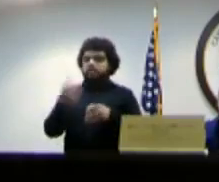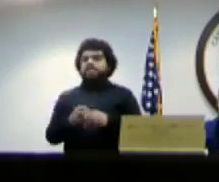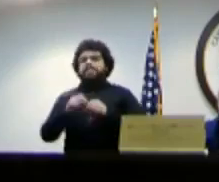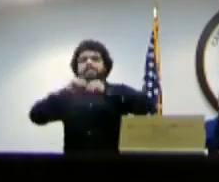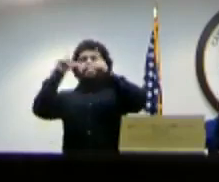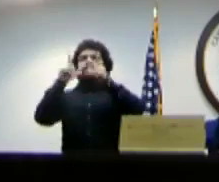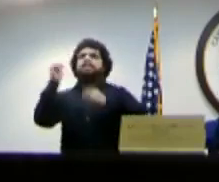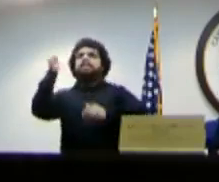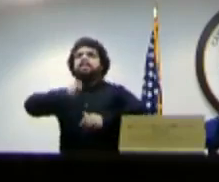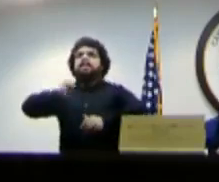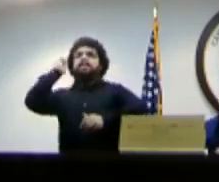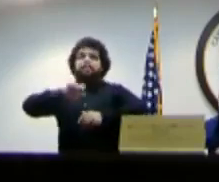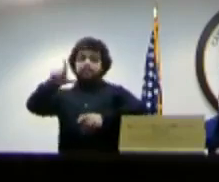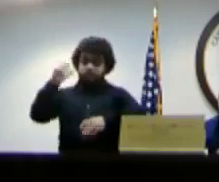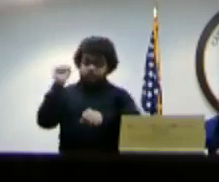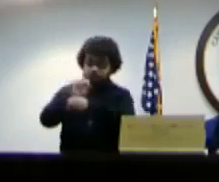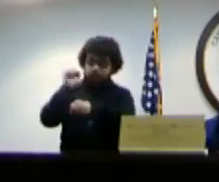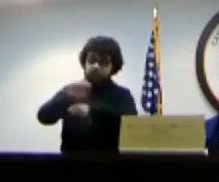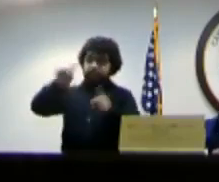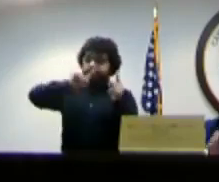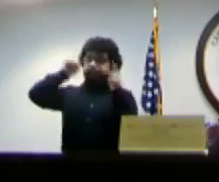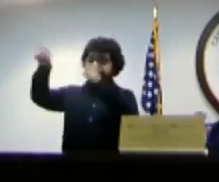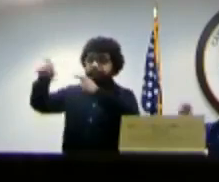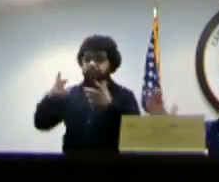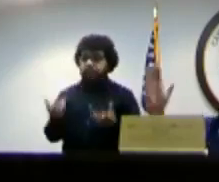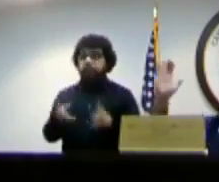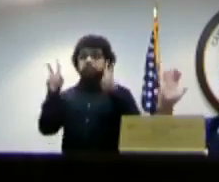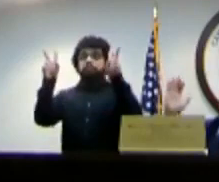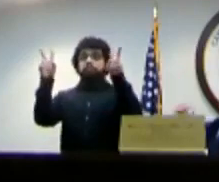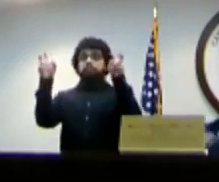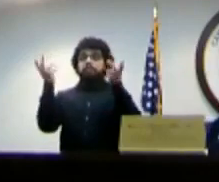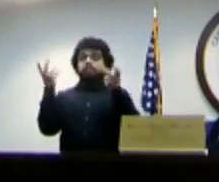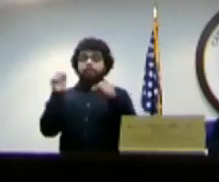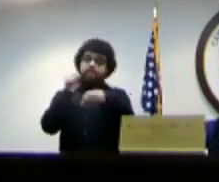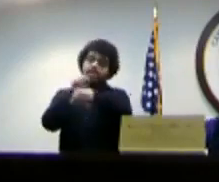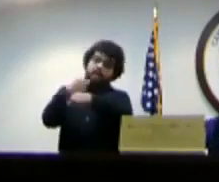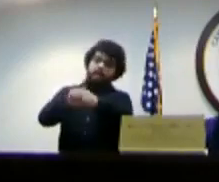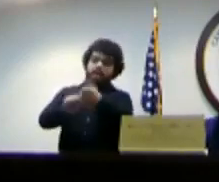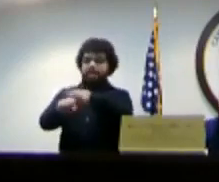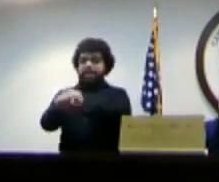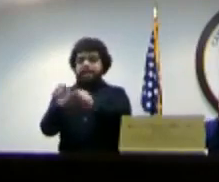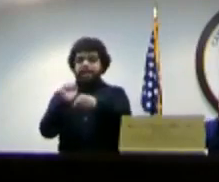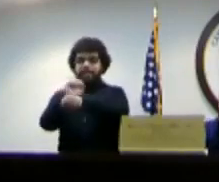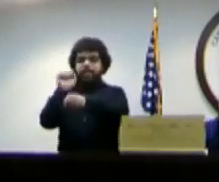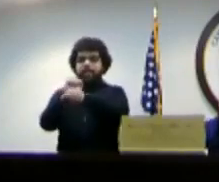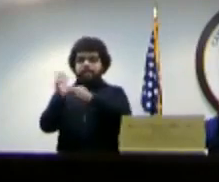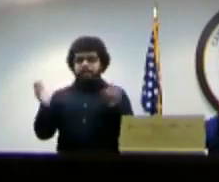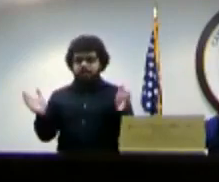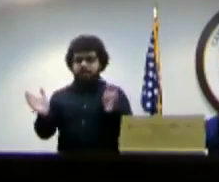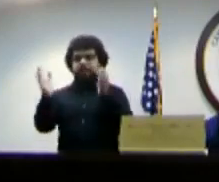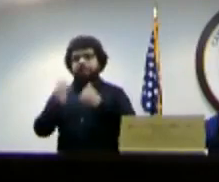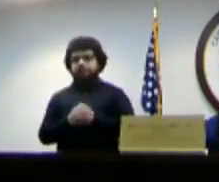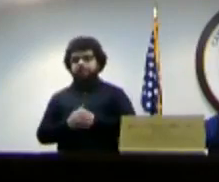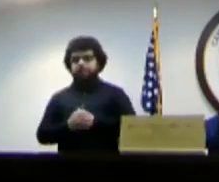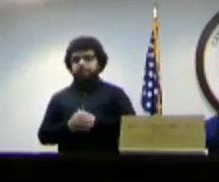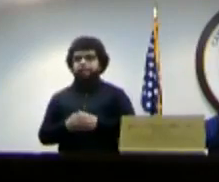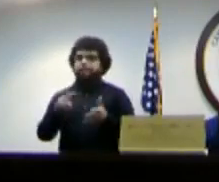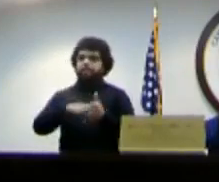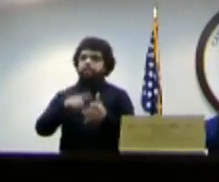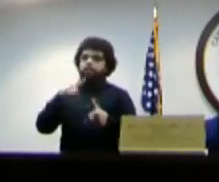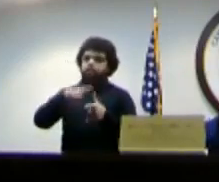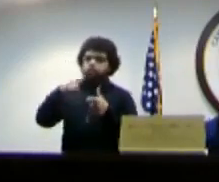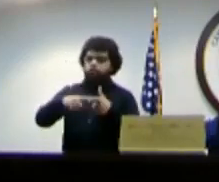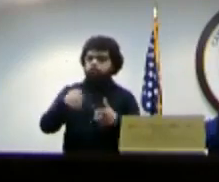mañanas para ir a ese trabajo, supuestamente a ejecutar su función. Pues entonces, yo le hago una pregunta,